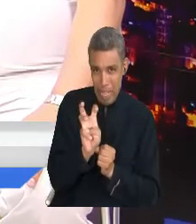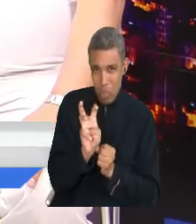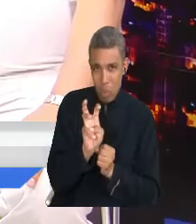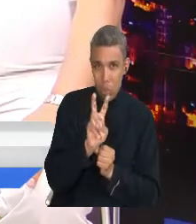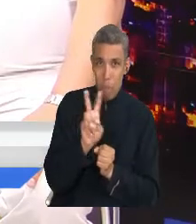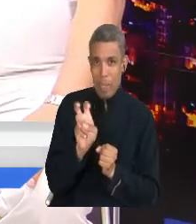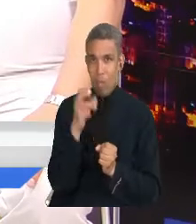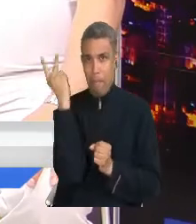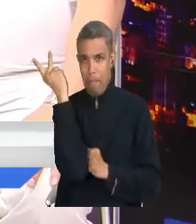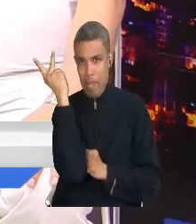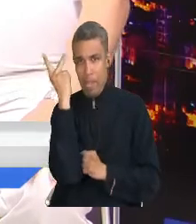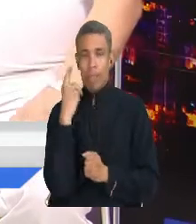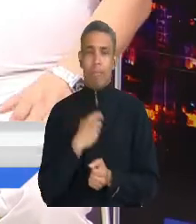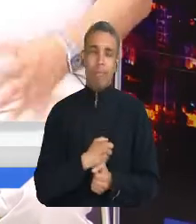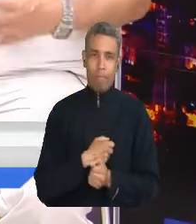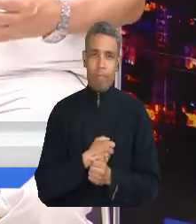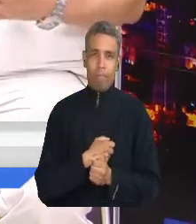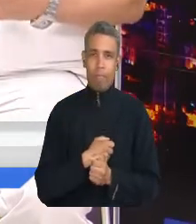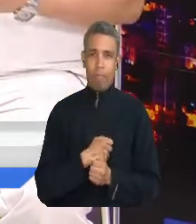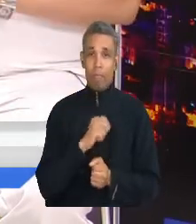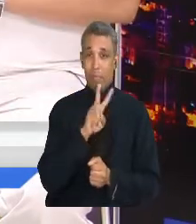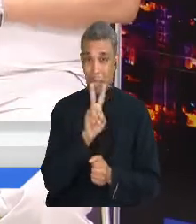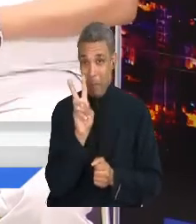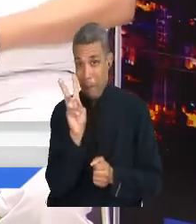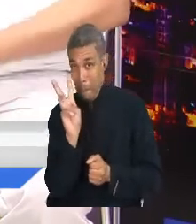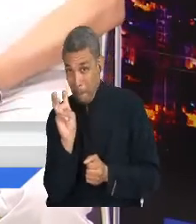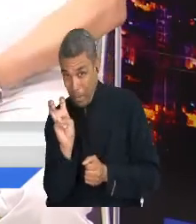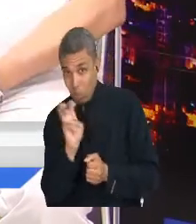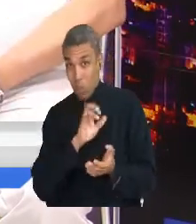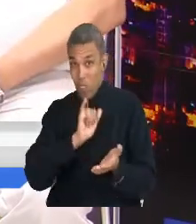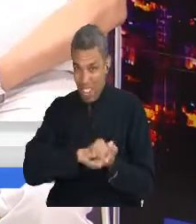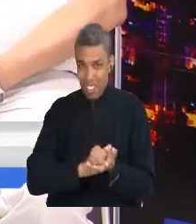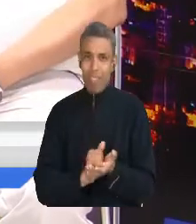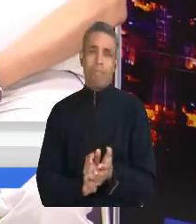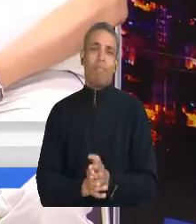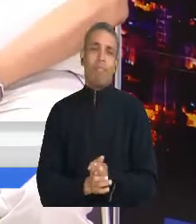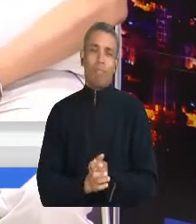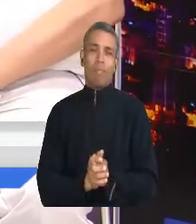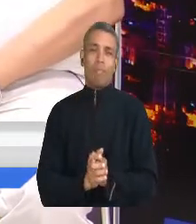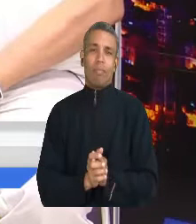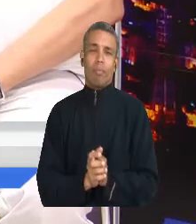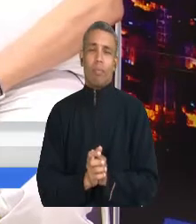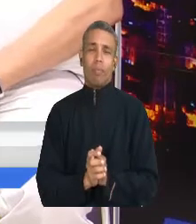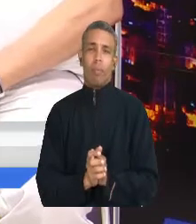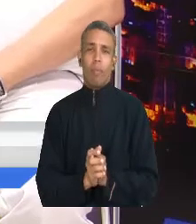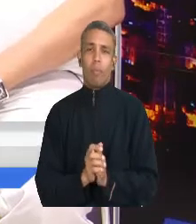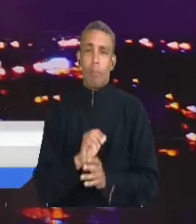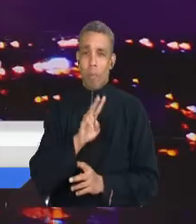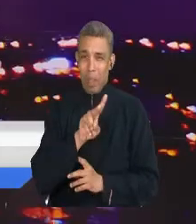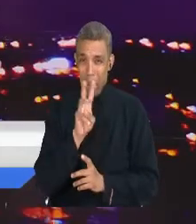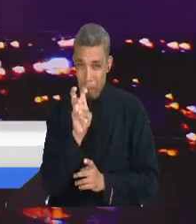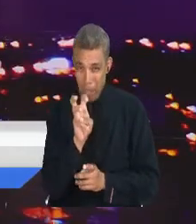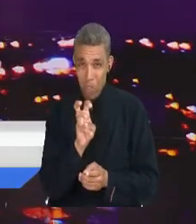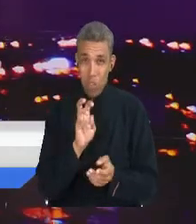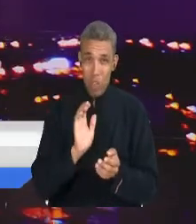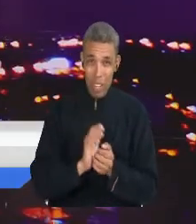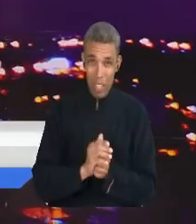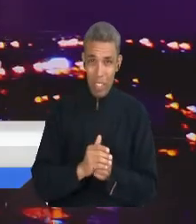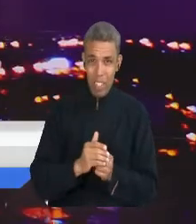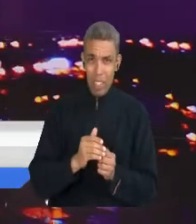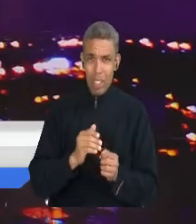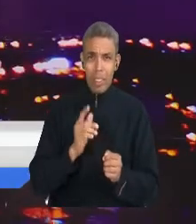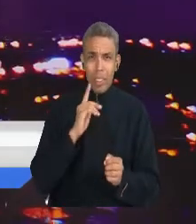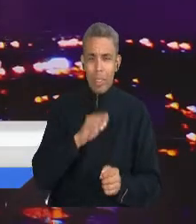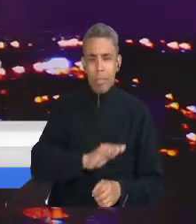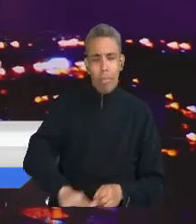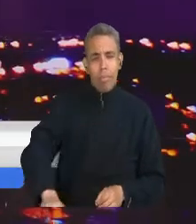28, viernes. El día, ya en la noche, pues nuevamente en la plazoleta Cacique Pipiatón estaremos ya en la